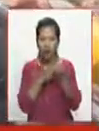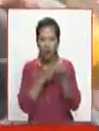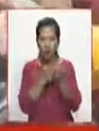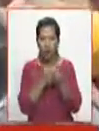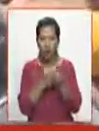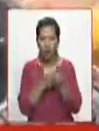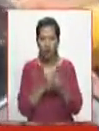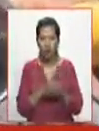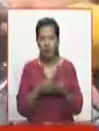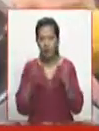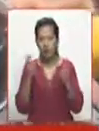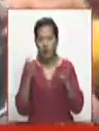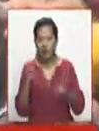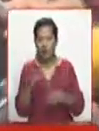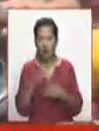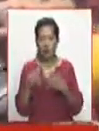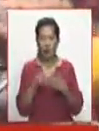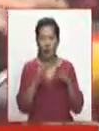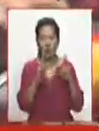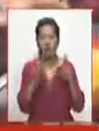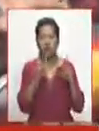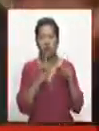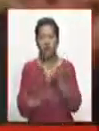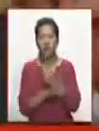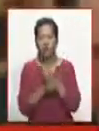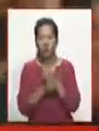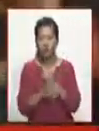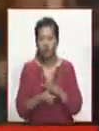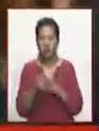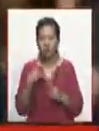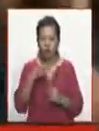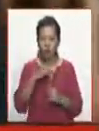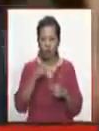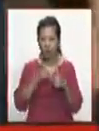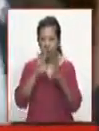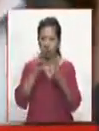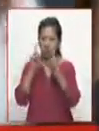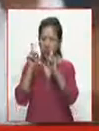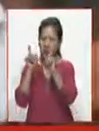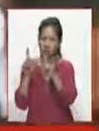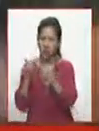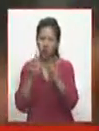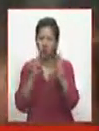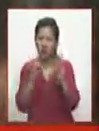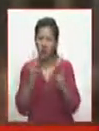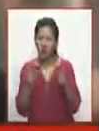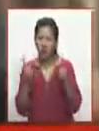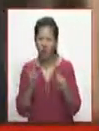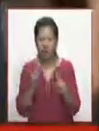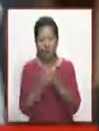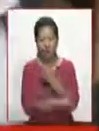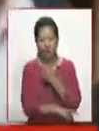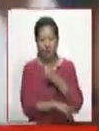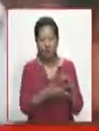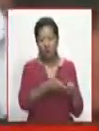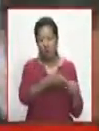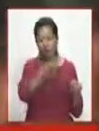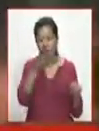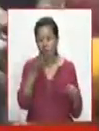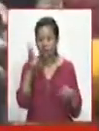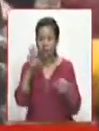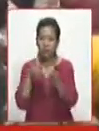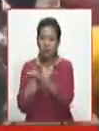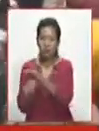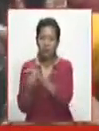los refugiados. Les vamos a consultar si está permitido que los refugiados emitan opiniones